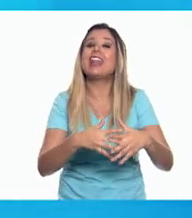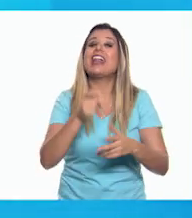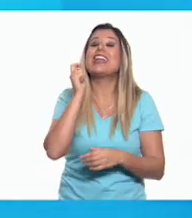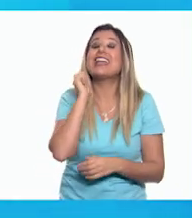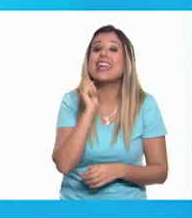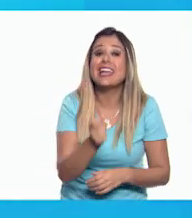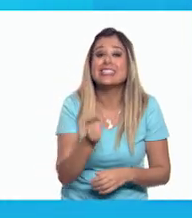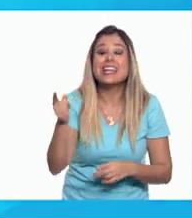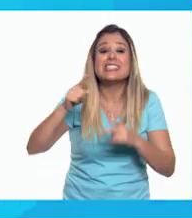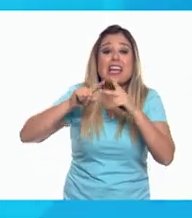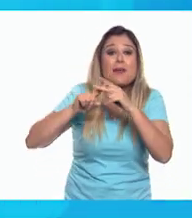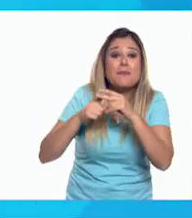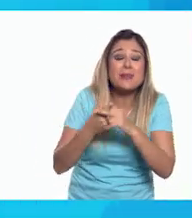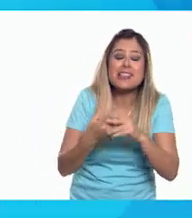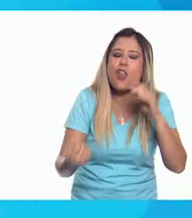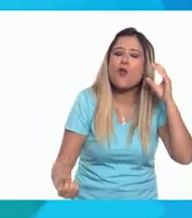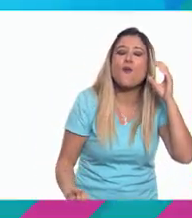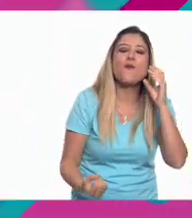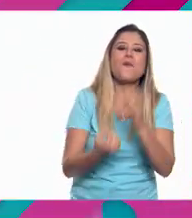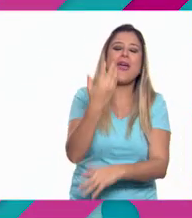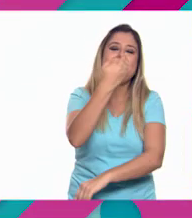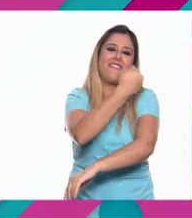que este es el inicio de una nueva